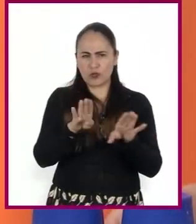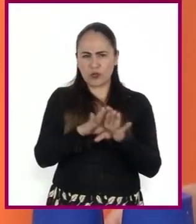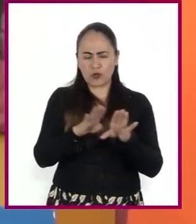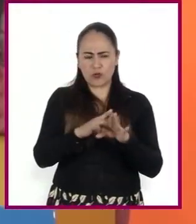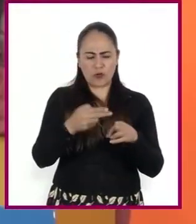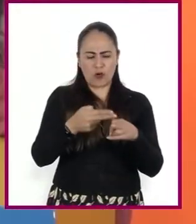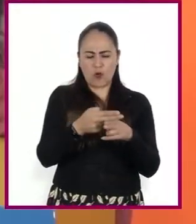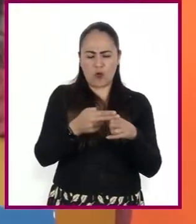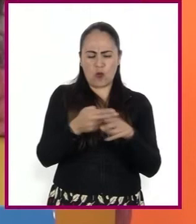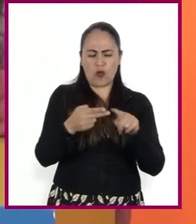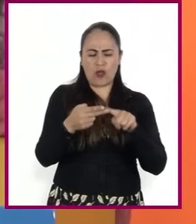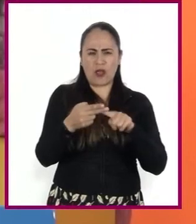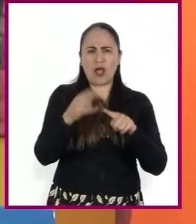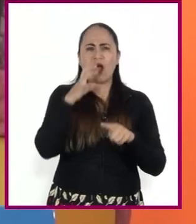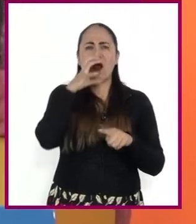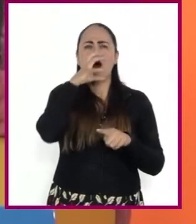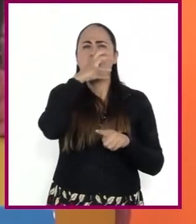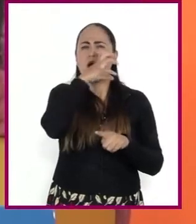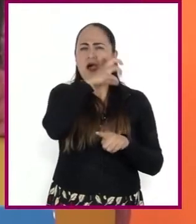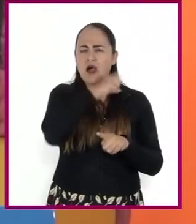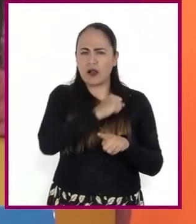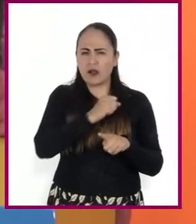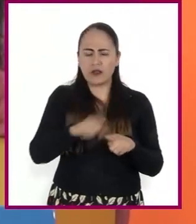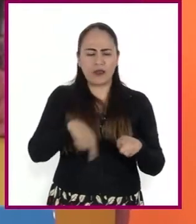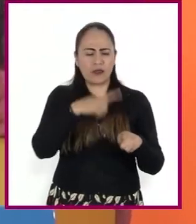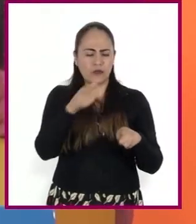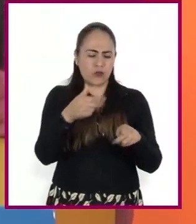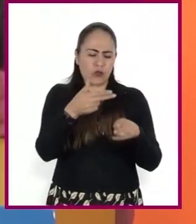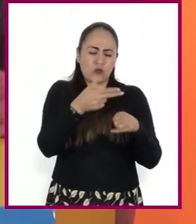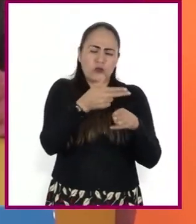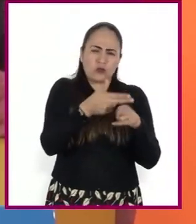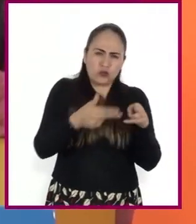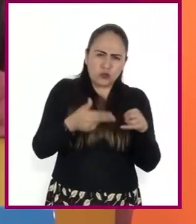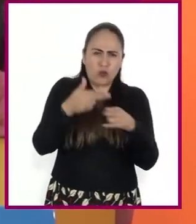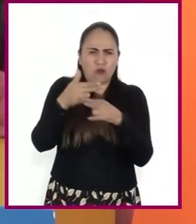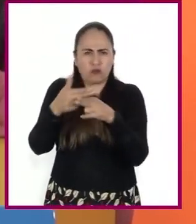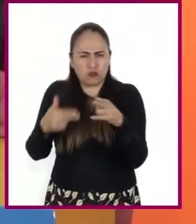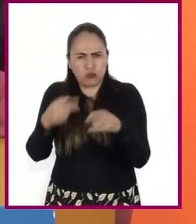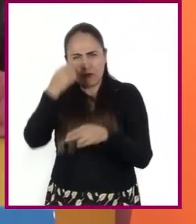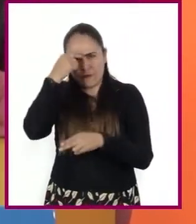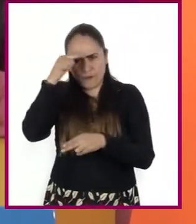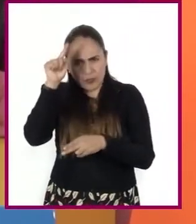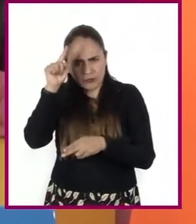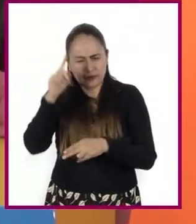del cúter para que se deshaga la cera y el corte sea más preciso.